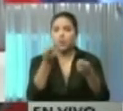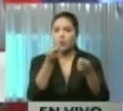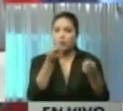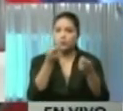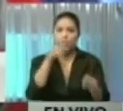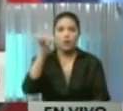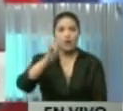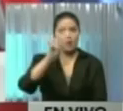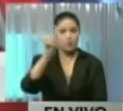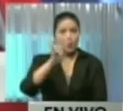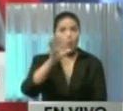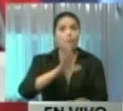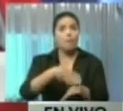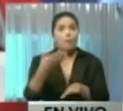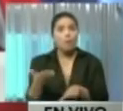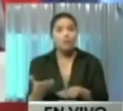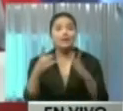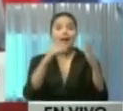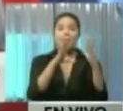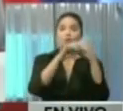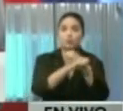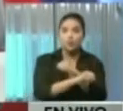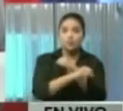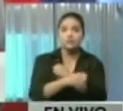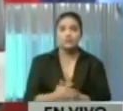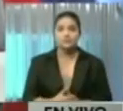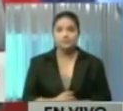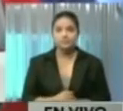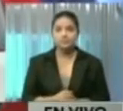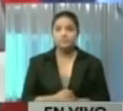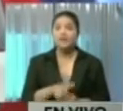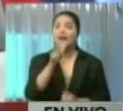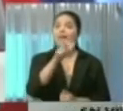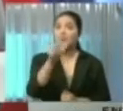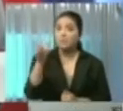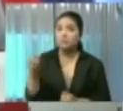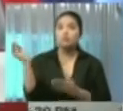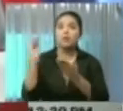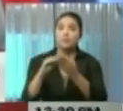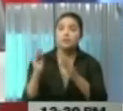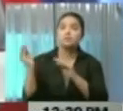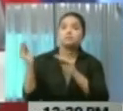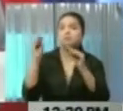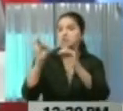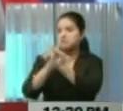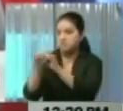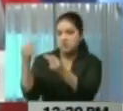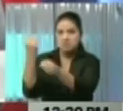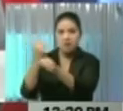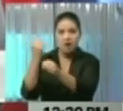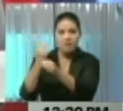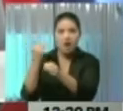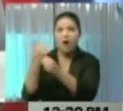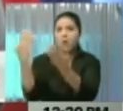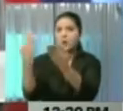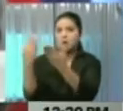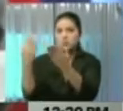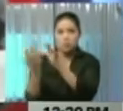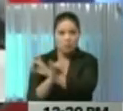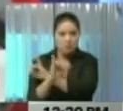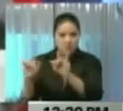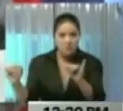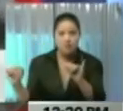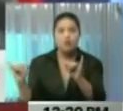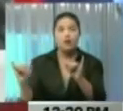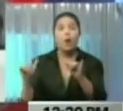consumo eléctrico, ya que es en las noches, a partir cuando la gente regresa de sus trabajos, de sus estudios, en un